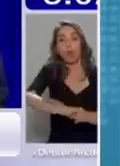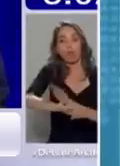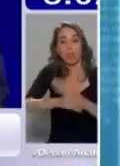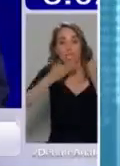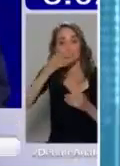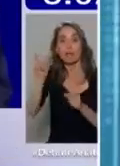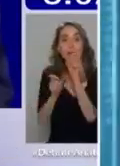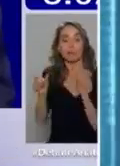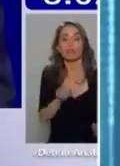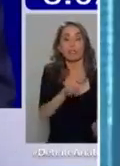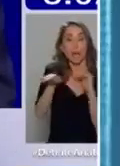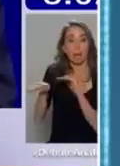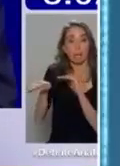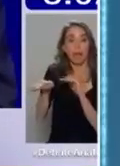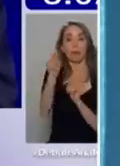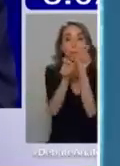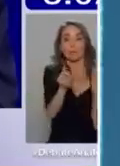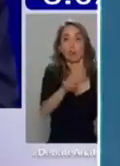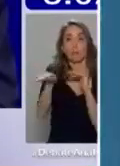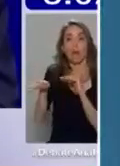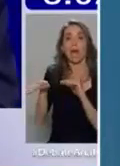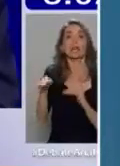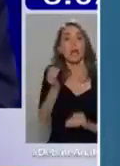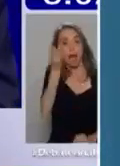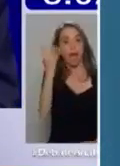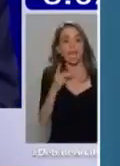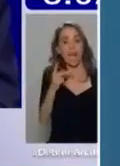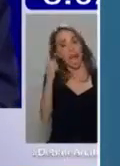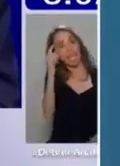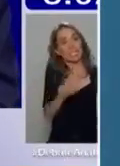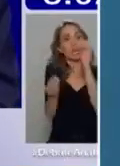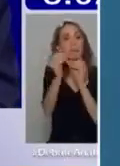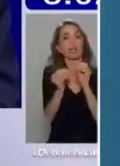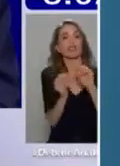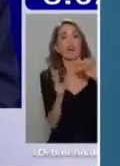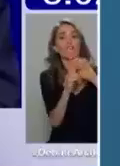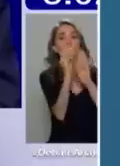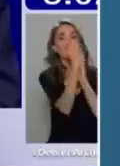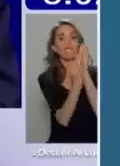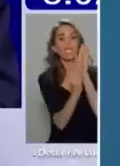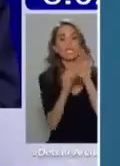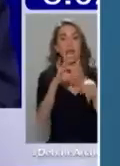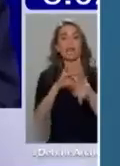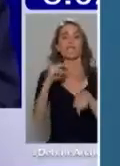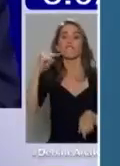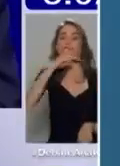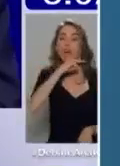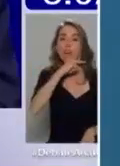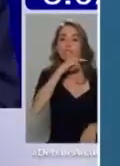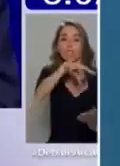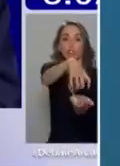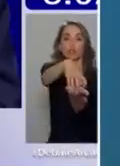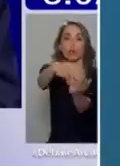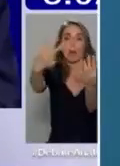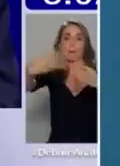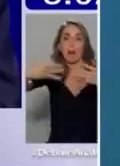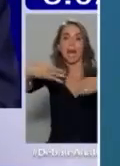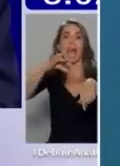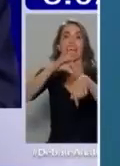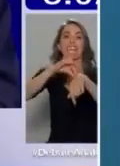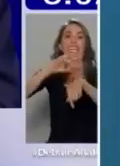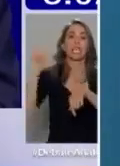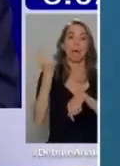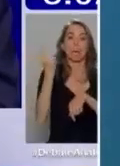la desinformación, las noticias falsas que parecen cundir entre redes sociales, incluso en medios de